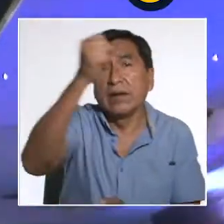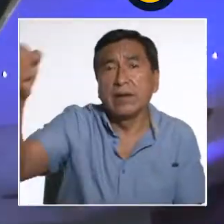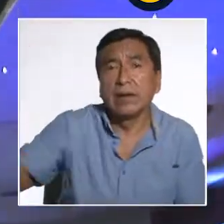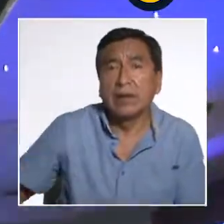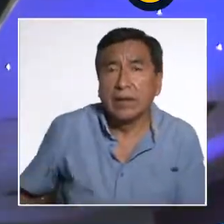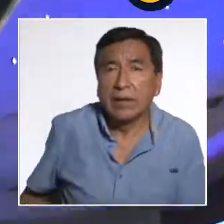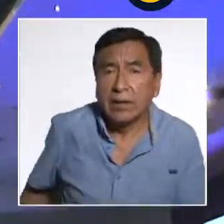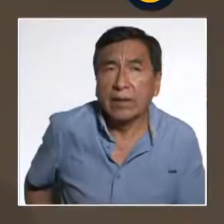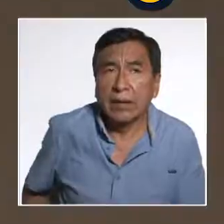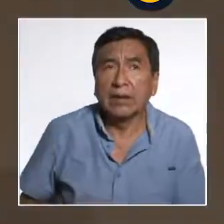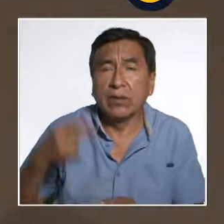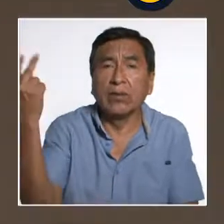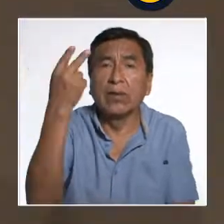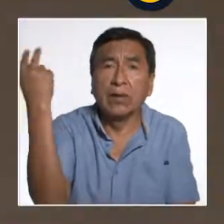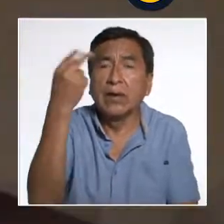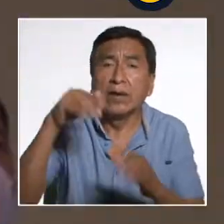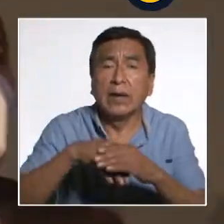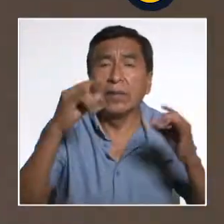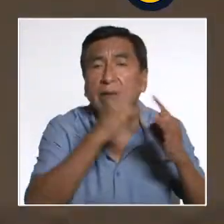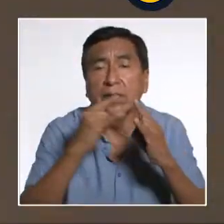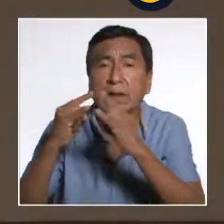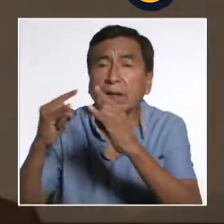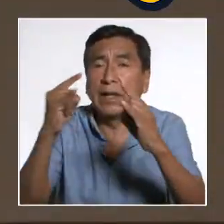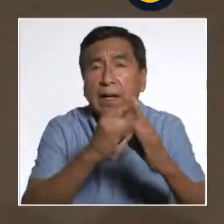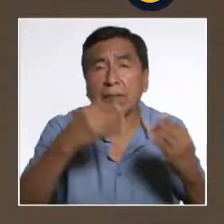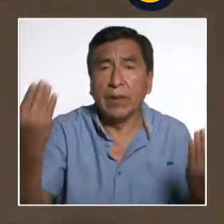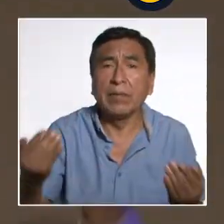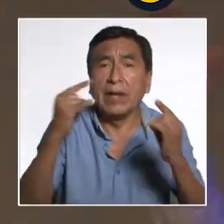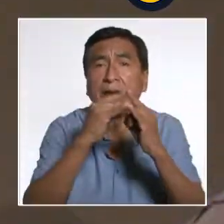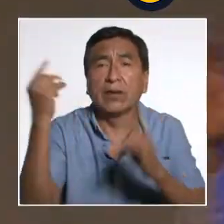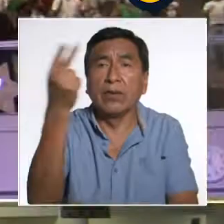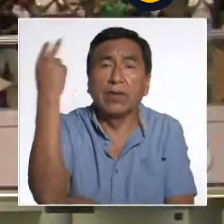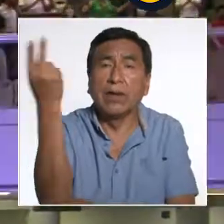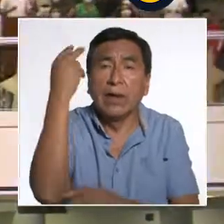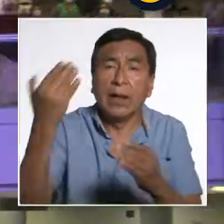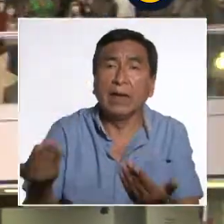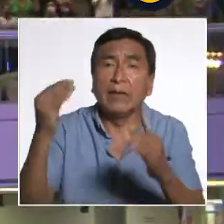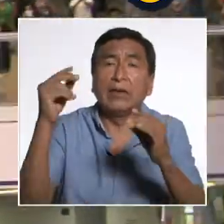victoria en el campamento. Hay victoria. Dígalo, iglesia.